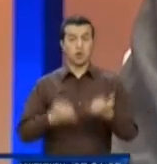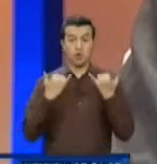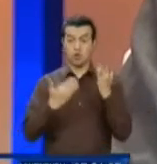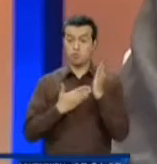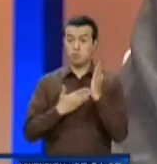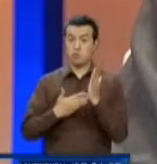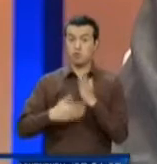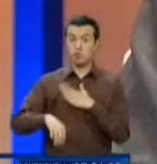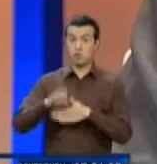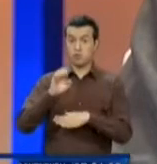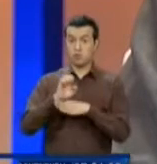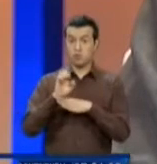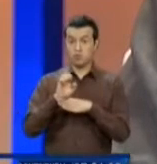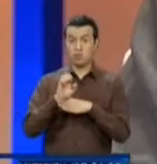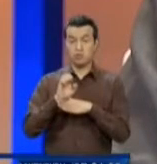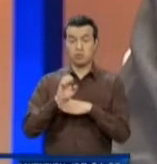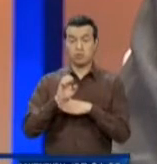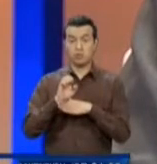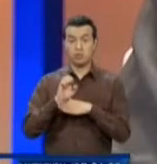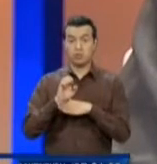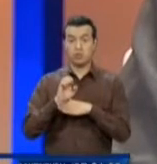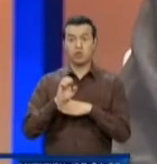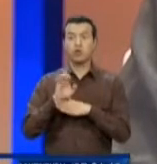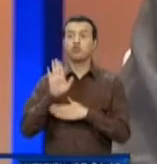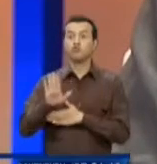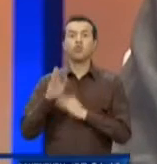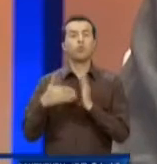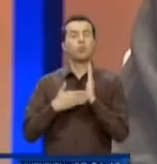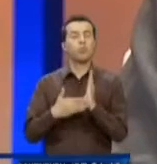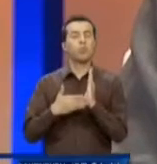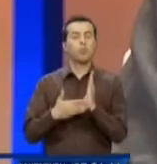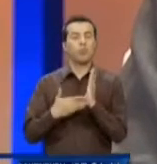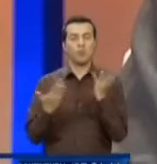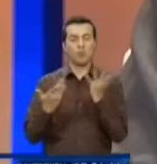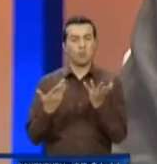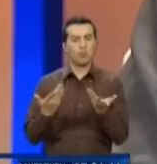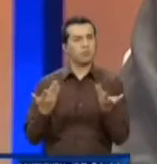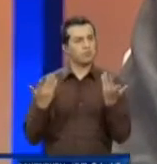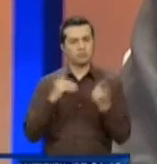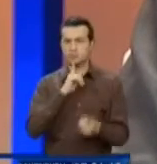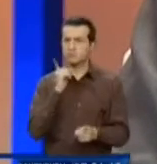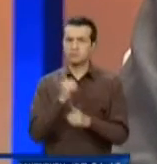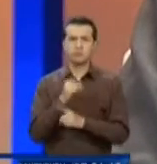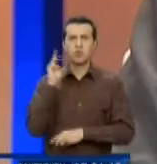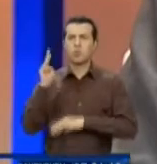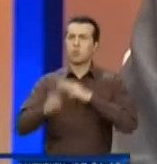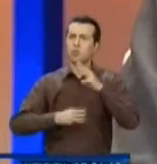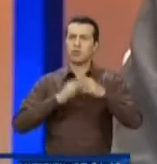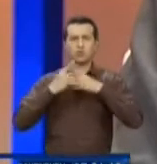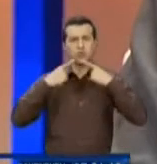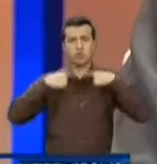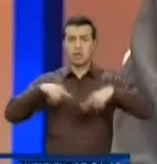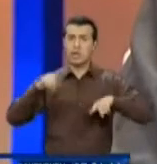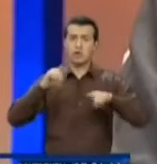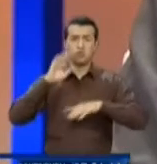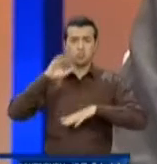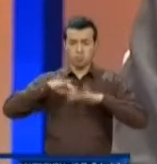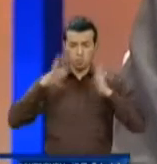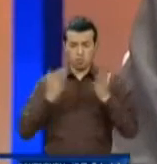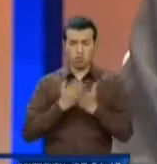ecuatoriano, si vale la redundancia, es un modelo que se habla a través del mundo como el milagro